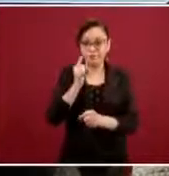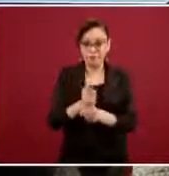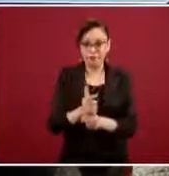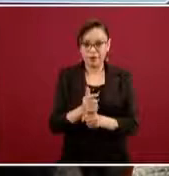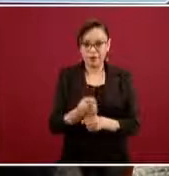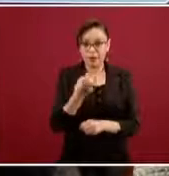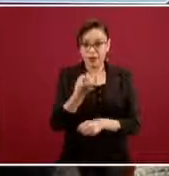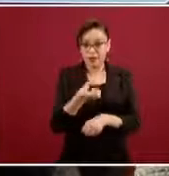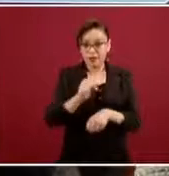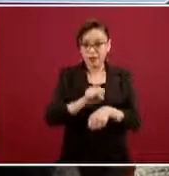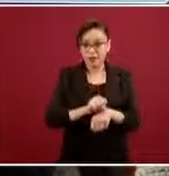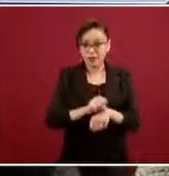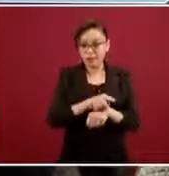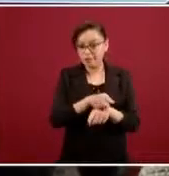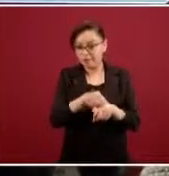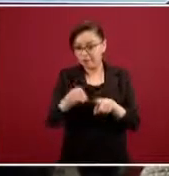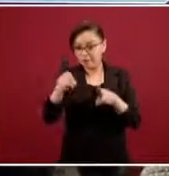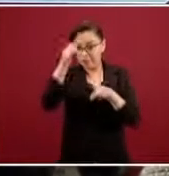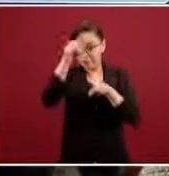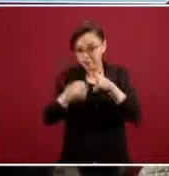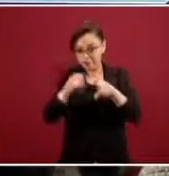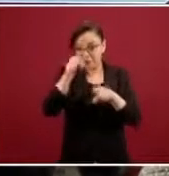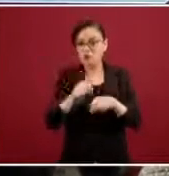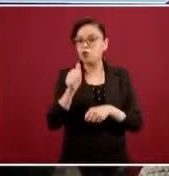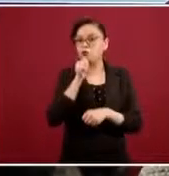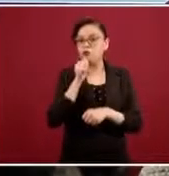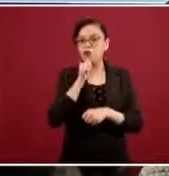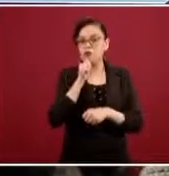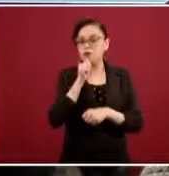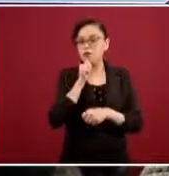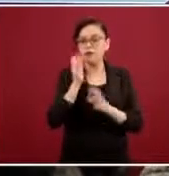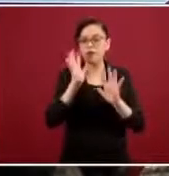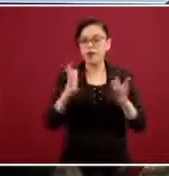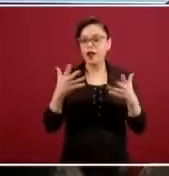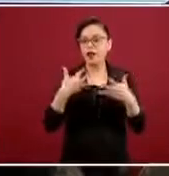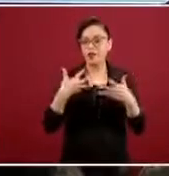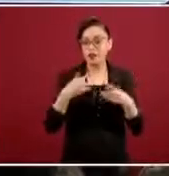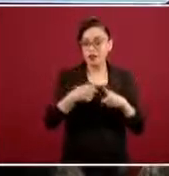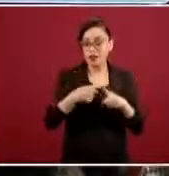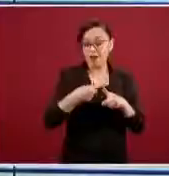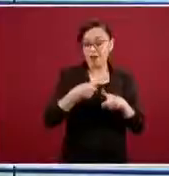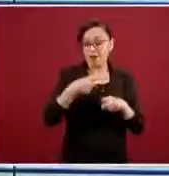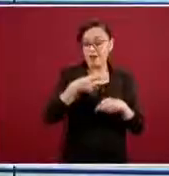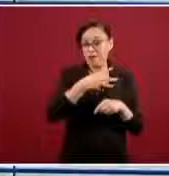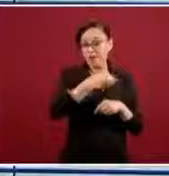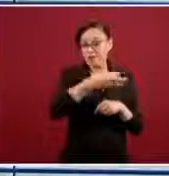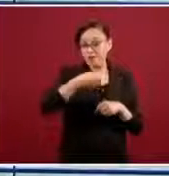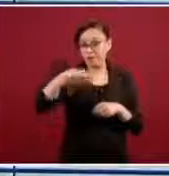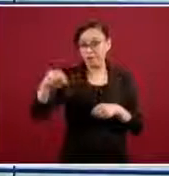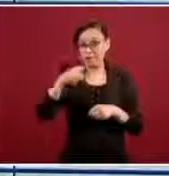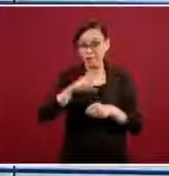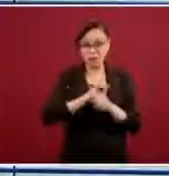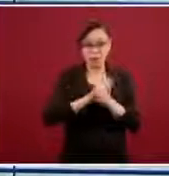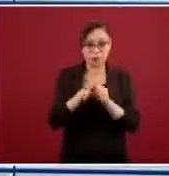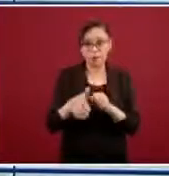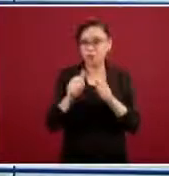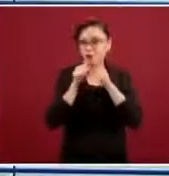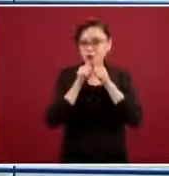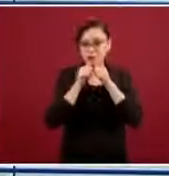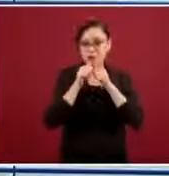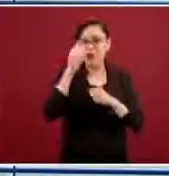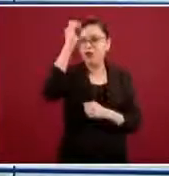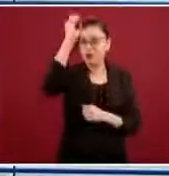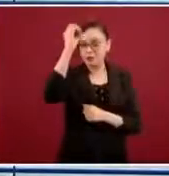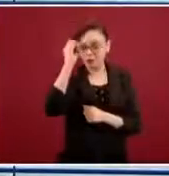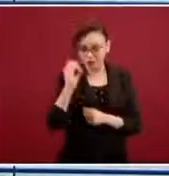teníamos todavía la introducción de caso alguno de SARS-CoV-2 o de COVID en México y estaba en 0, pero